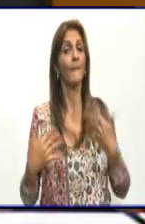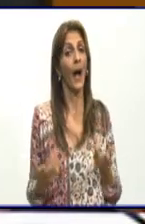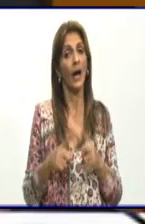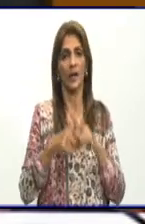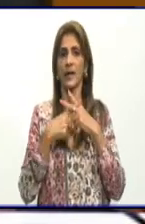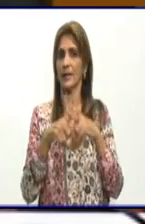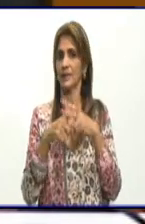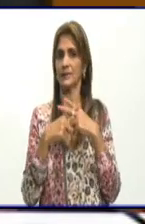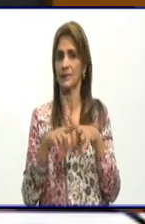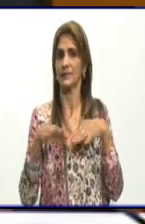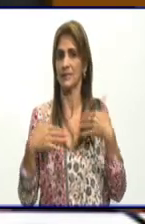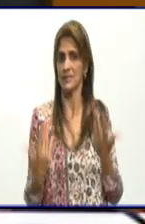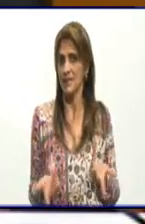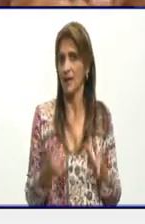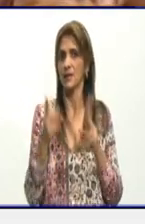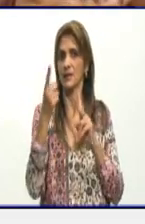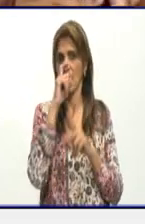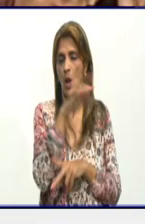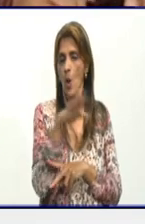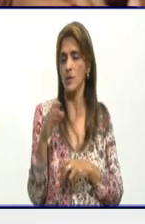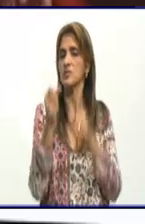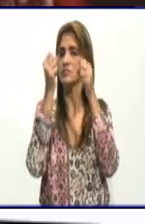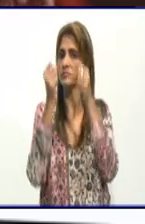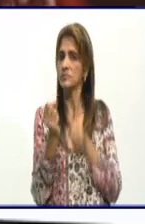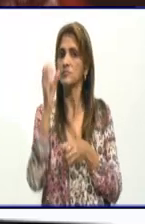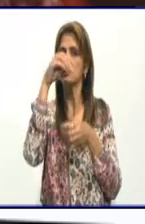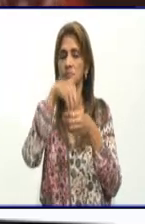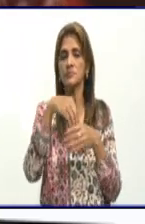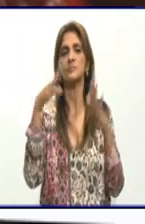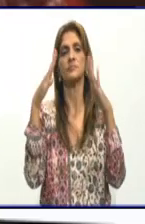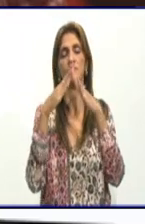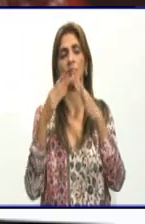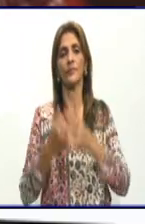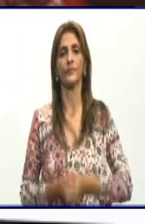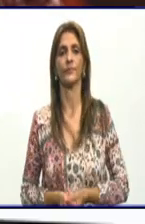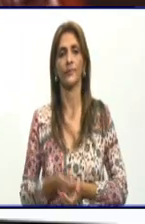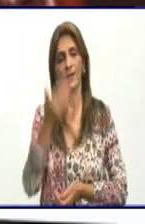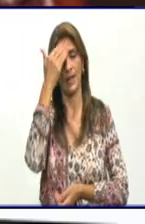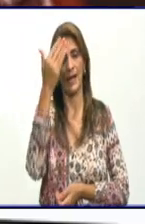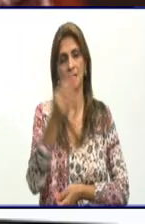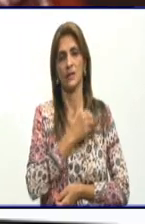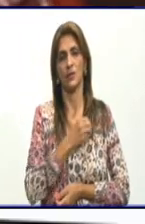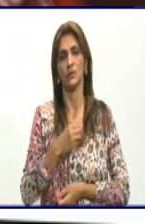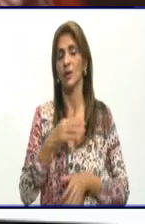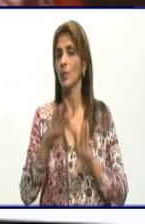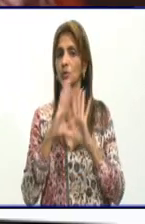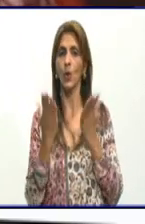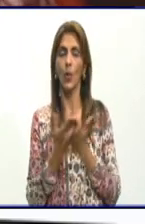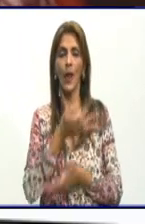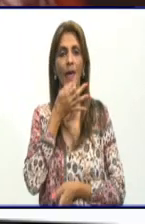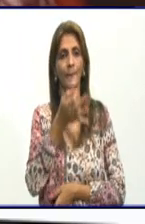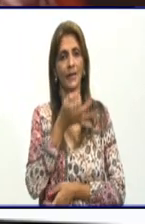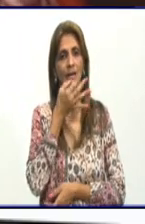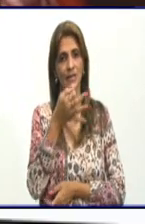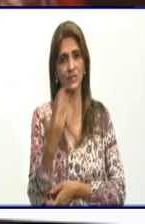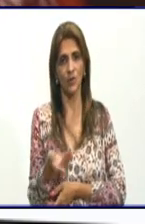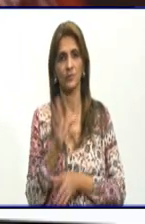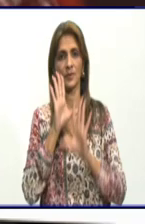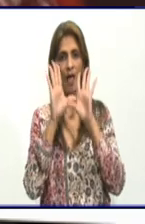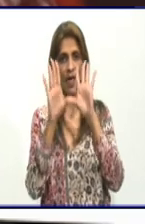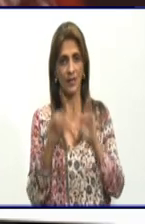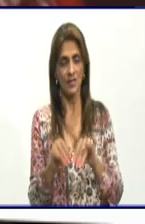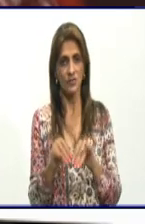adecuada protección en estas edades. Gracias, doctora, por toda la explicación que acaba de ofrecer en nuestro programa. Le vamos a estar esperando mañana.